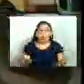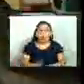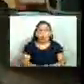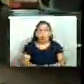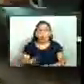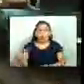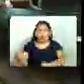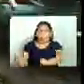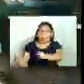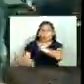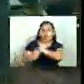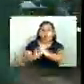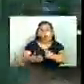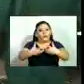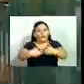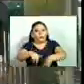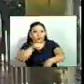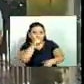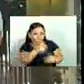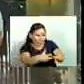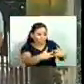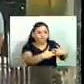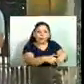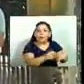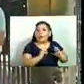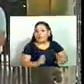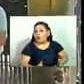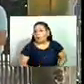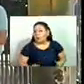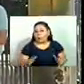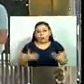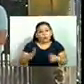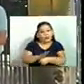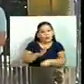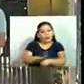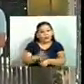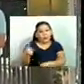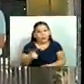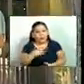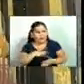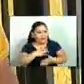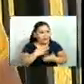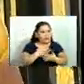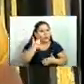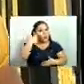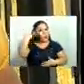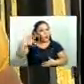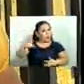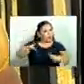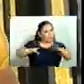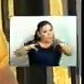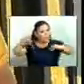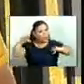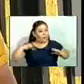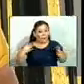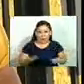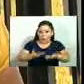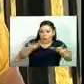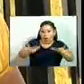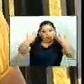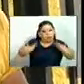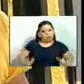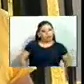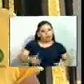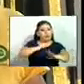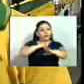apoyo del sector privado y público no es suficiente. Y los voluntarios no se pueden arriesgar a contagiarse por falta de equipo de